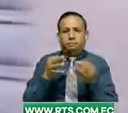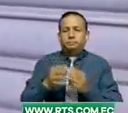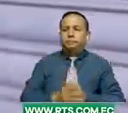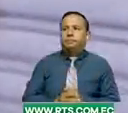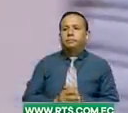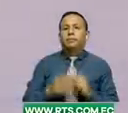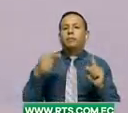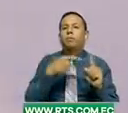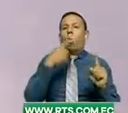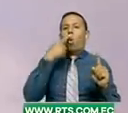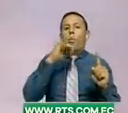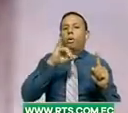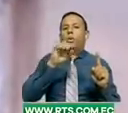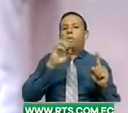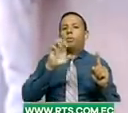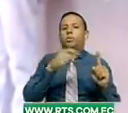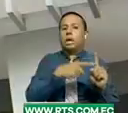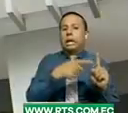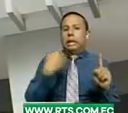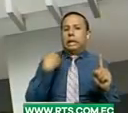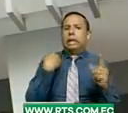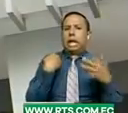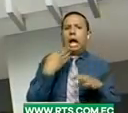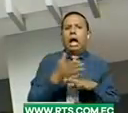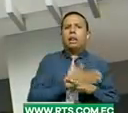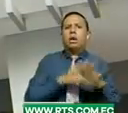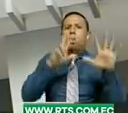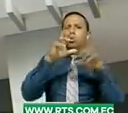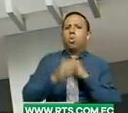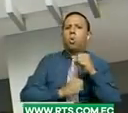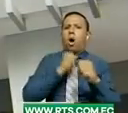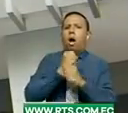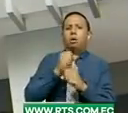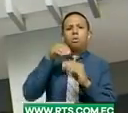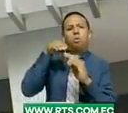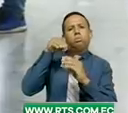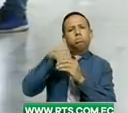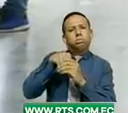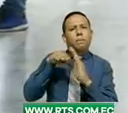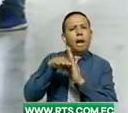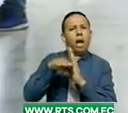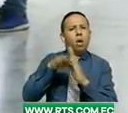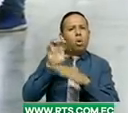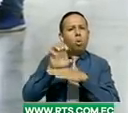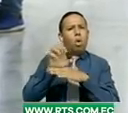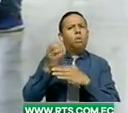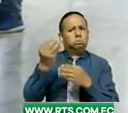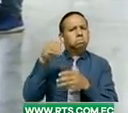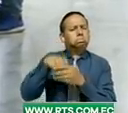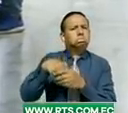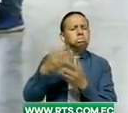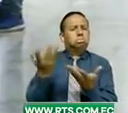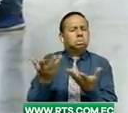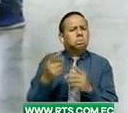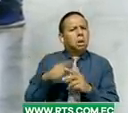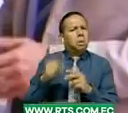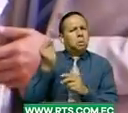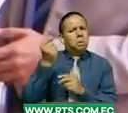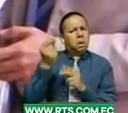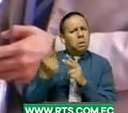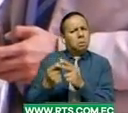José tiene 8 años con su cuenta en Banecuador, pero nunca ha pedido un crédito porque afirma siempre fue un